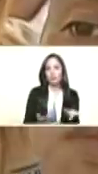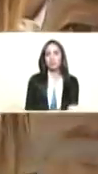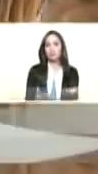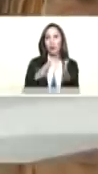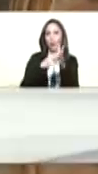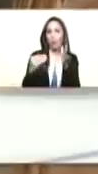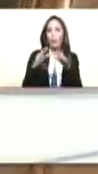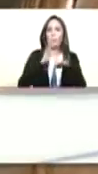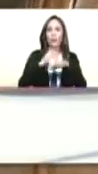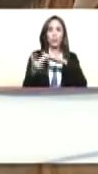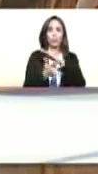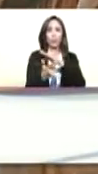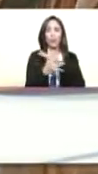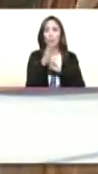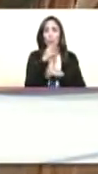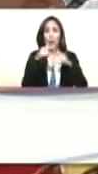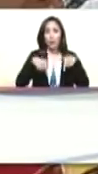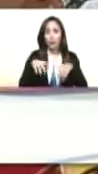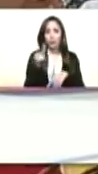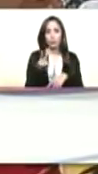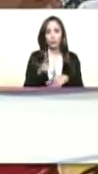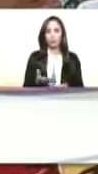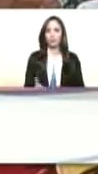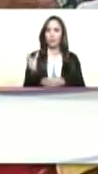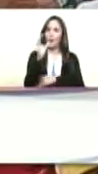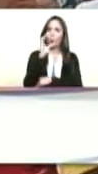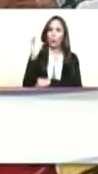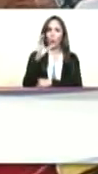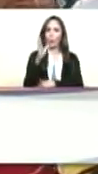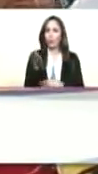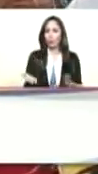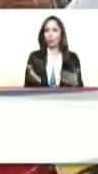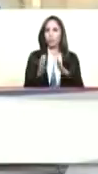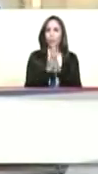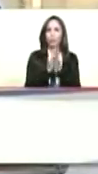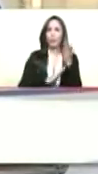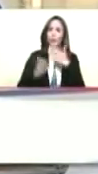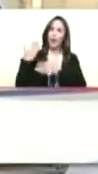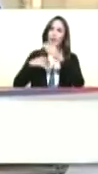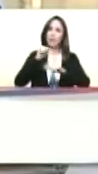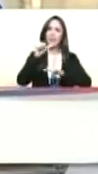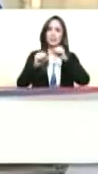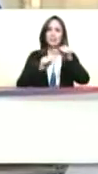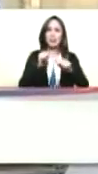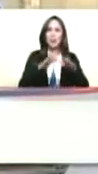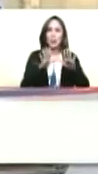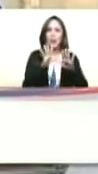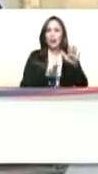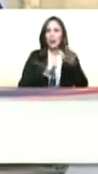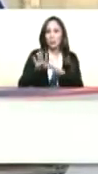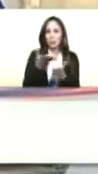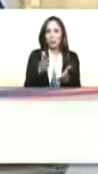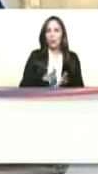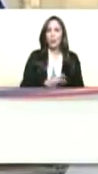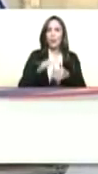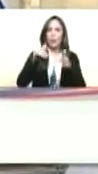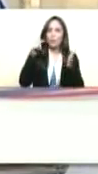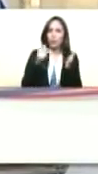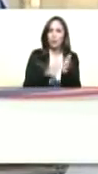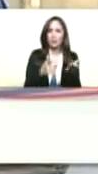a decirnos a nosotros que nos exigen garantía. Santo, tú sí eres vulgar, santo. Sí eres desvergonzado, santo. Compadre.